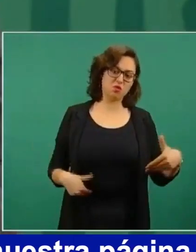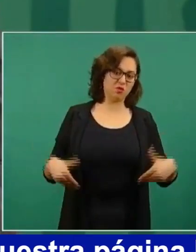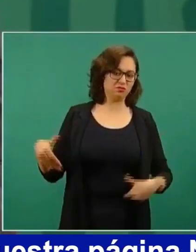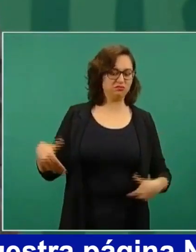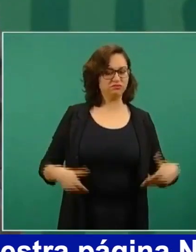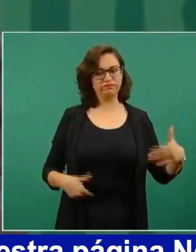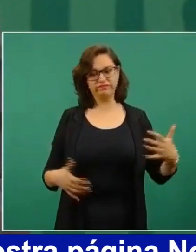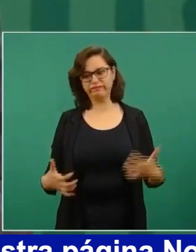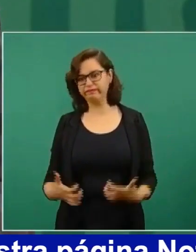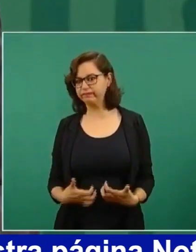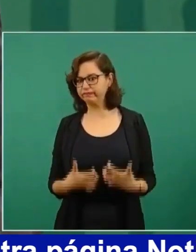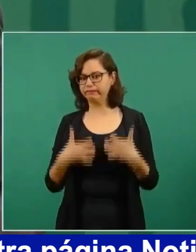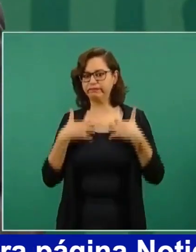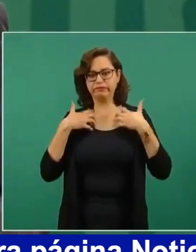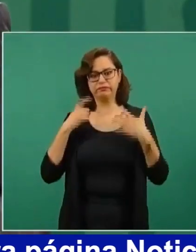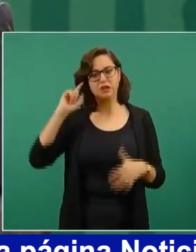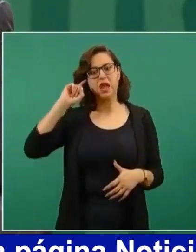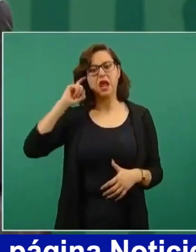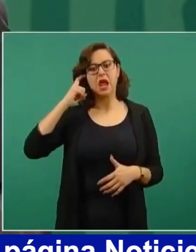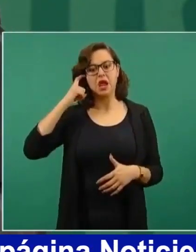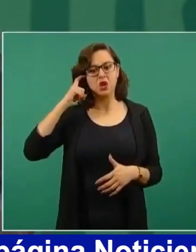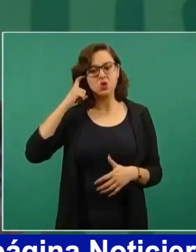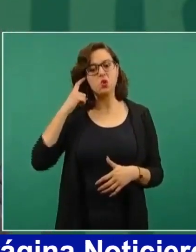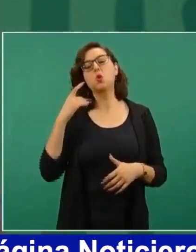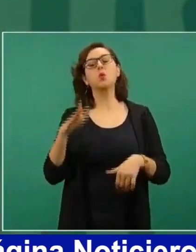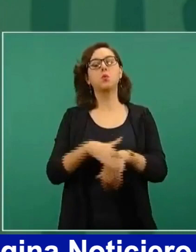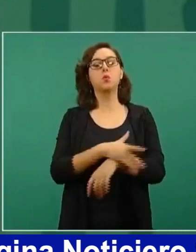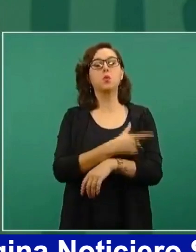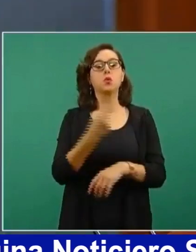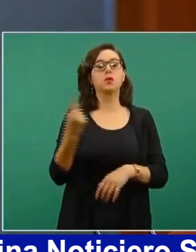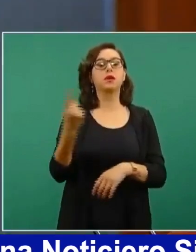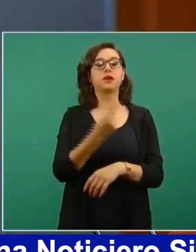nos hemos dedicado